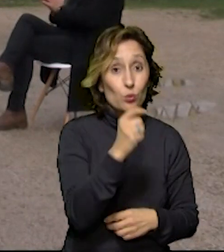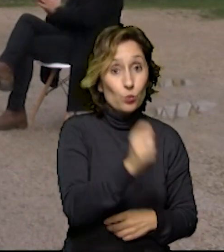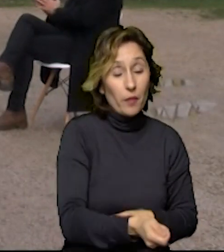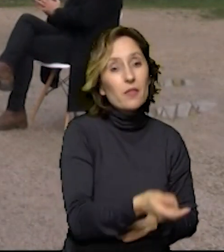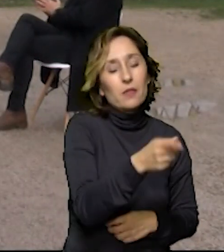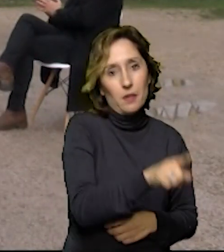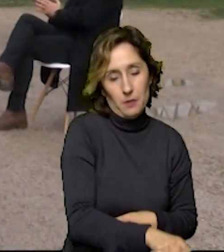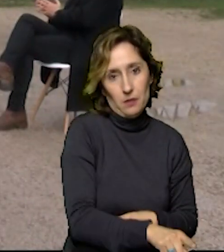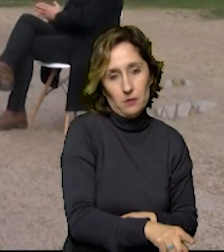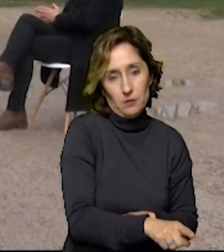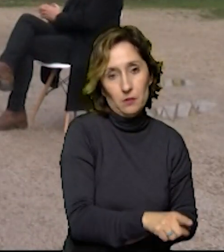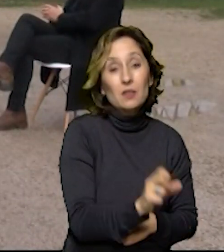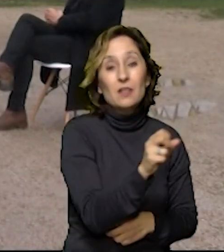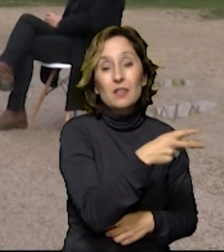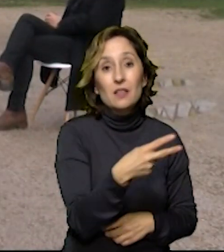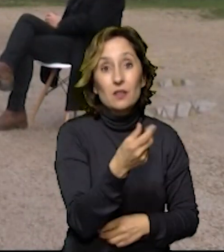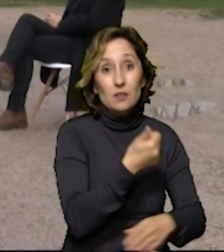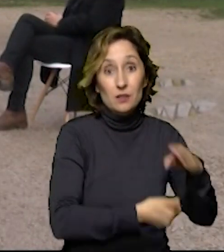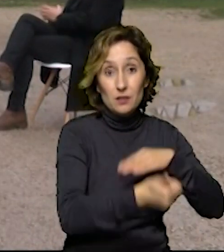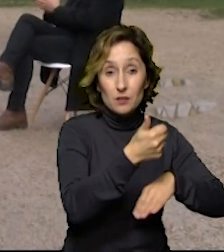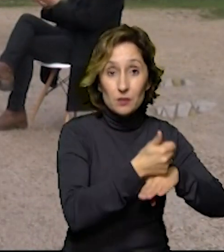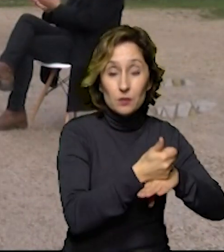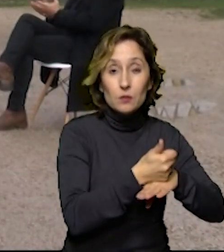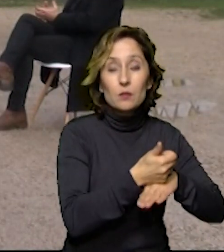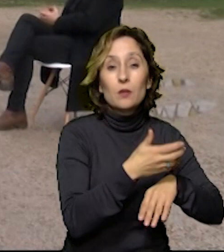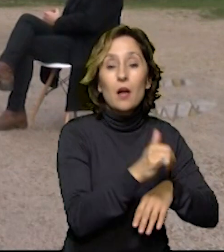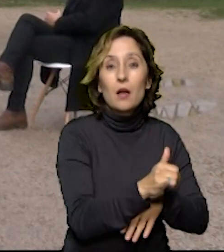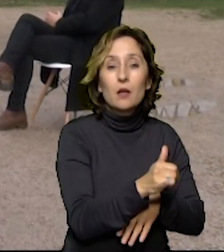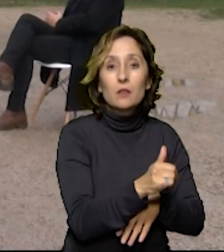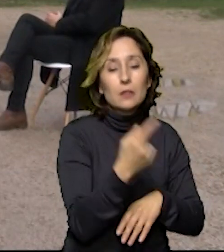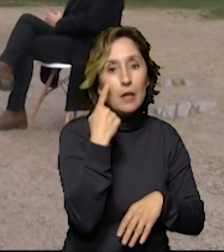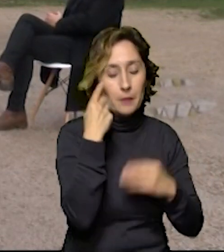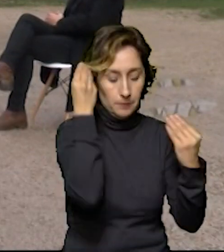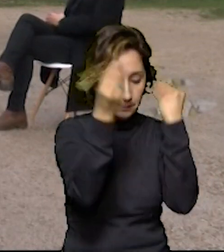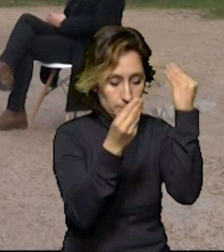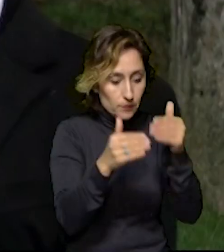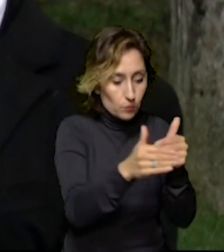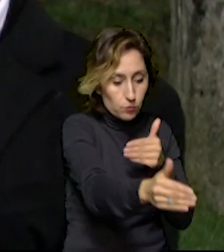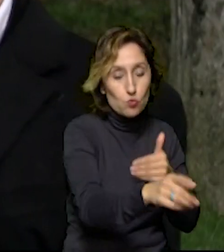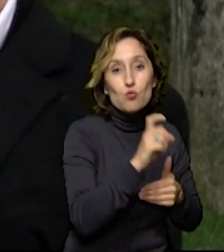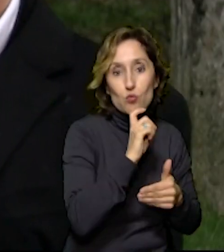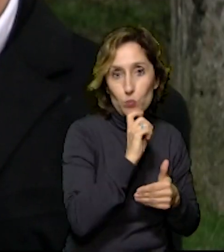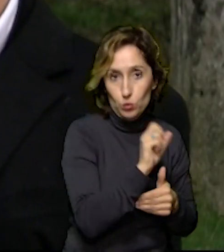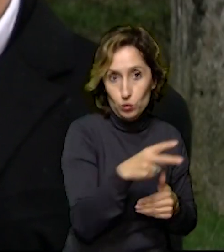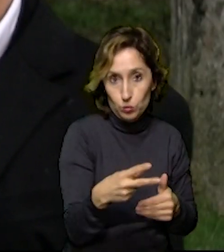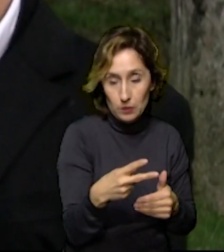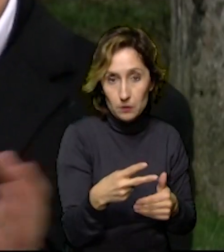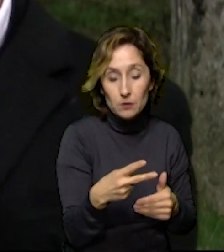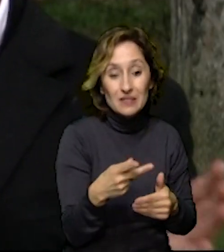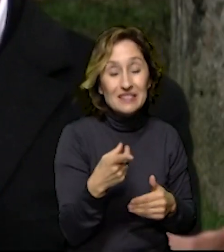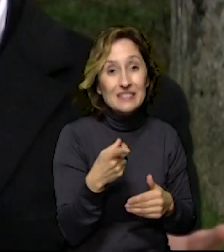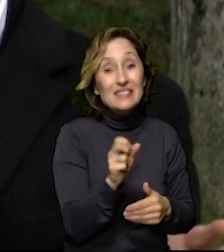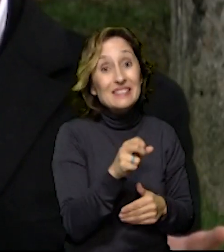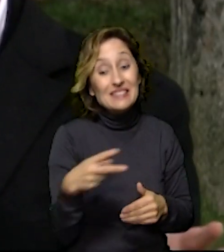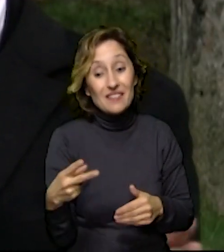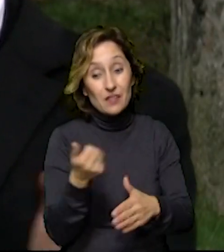Hay un recurso al Tribunal Constitucional que tenemos que ver cómo evoluciona, y hay unas sentencias tanto